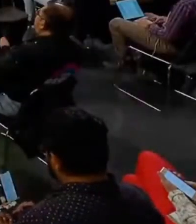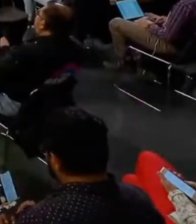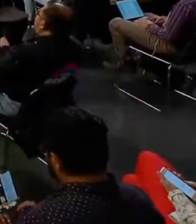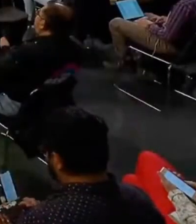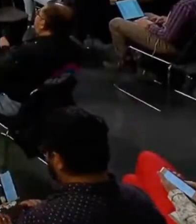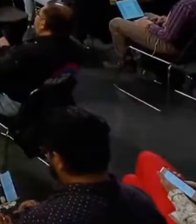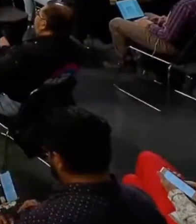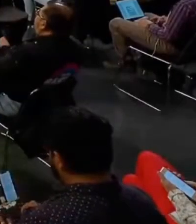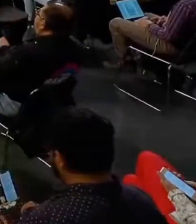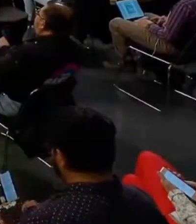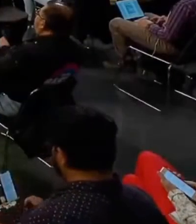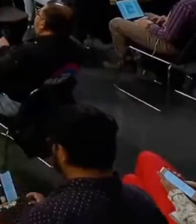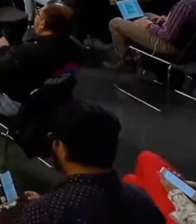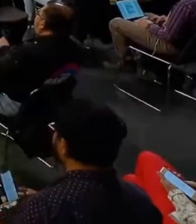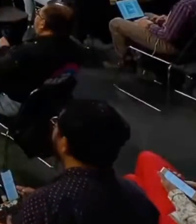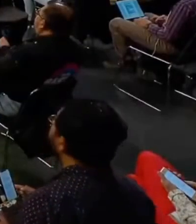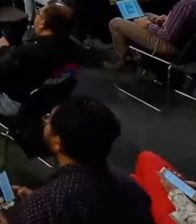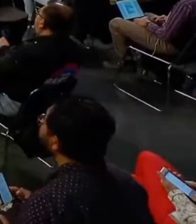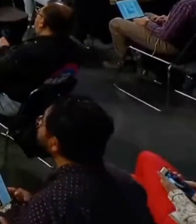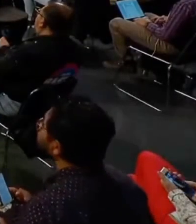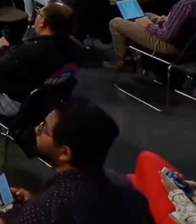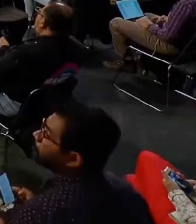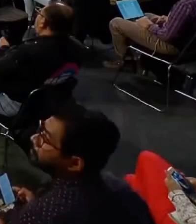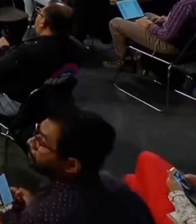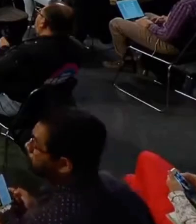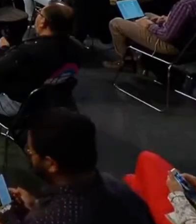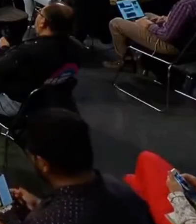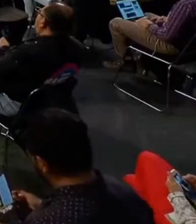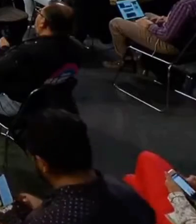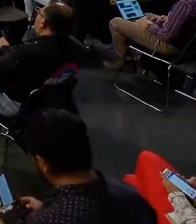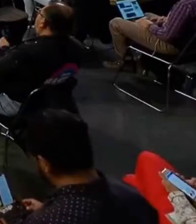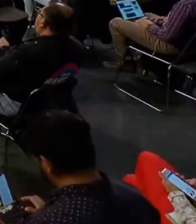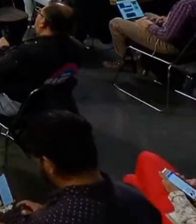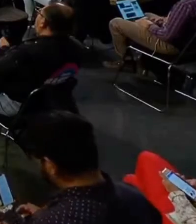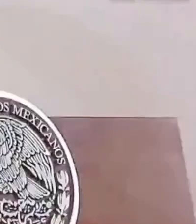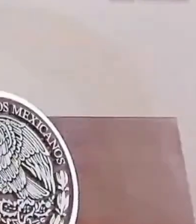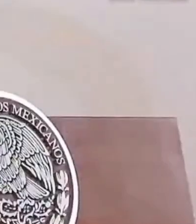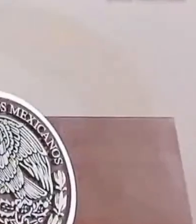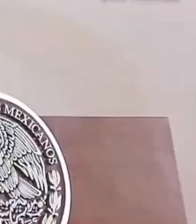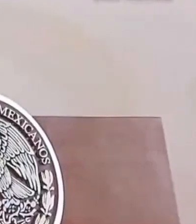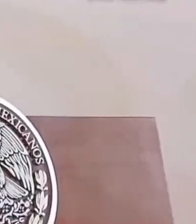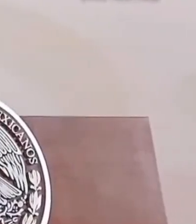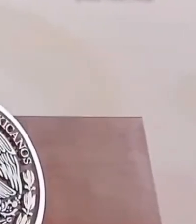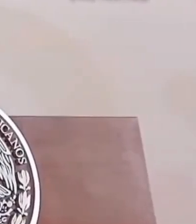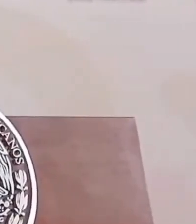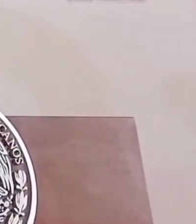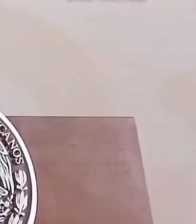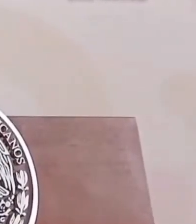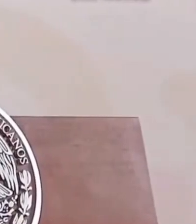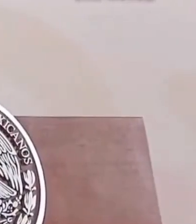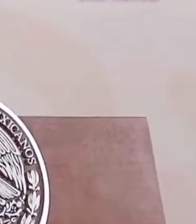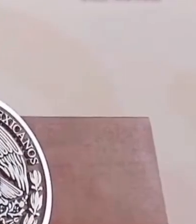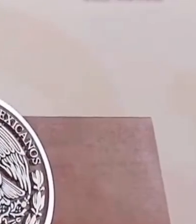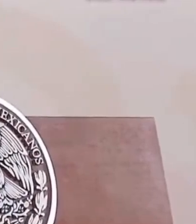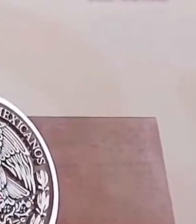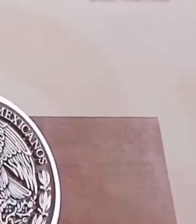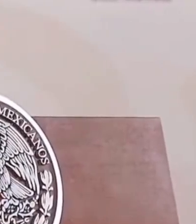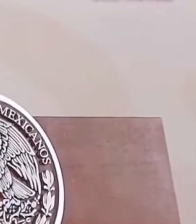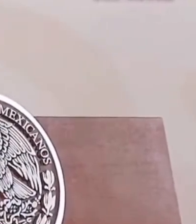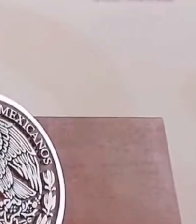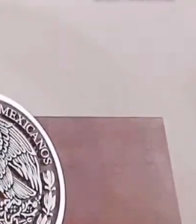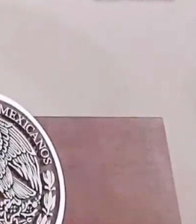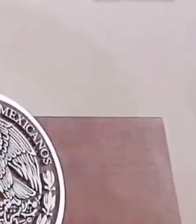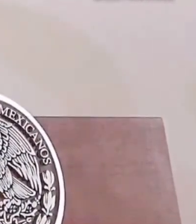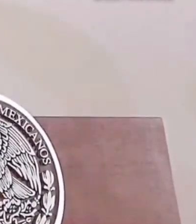yo felicito a los legisladores que votaron a favor de